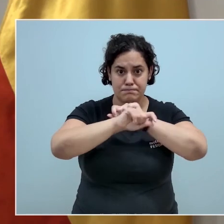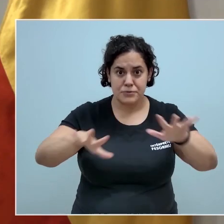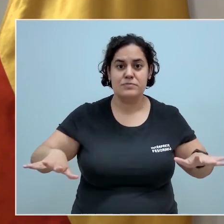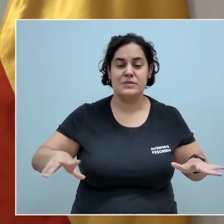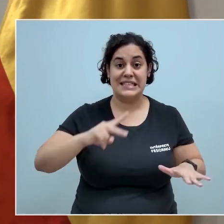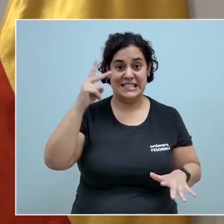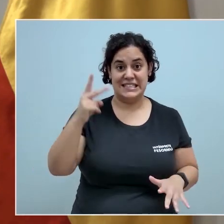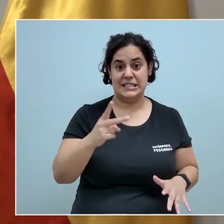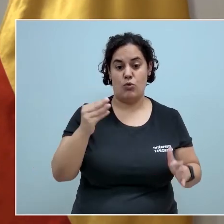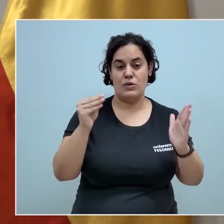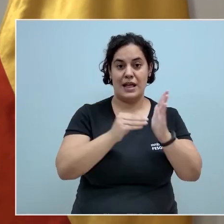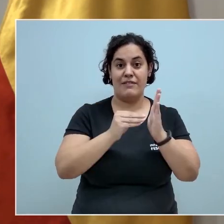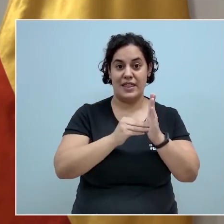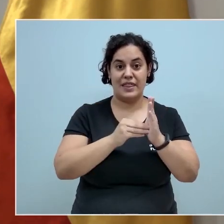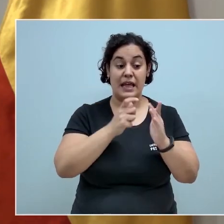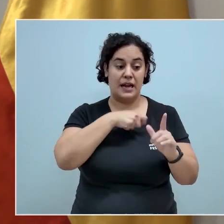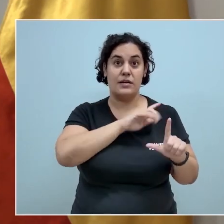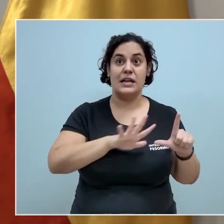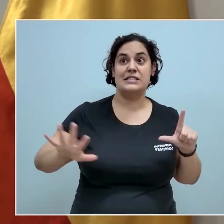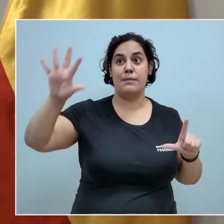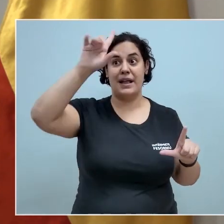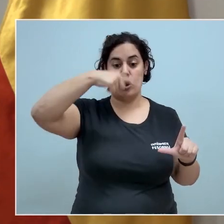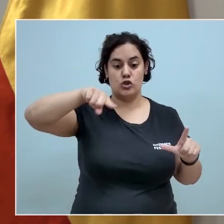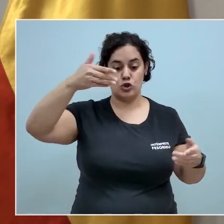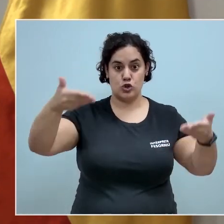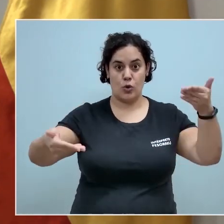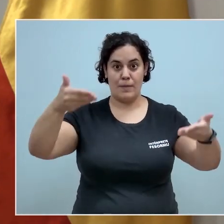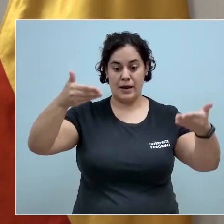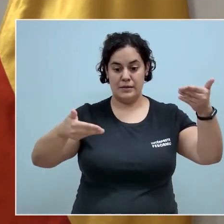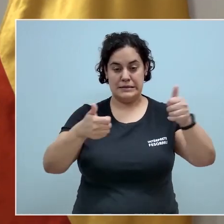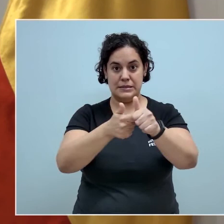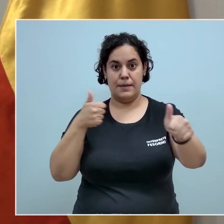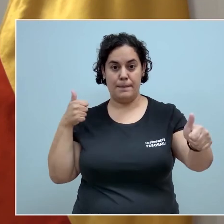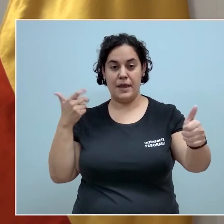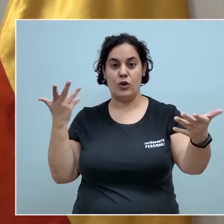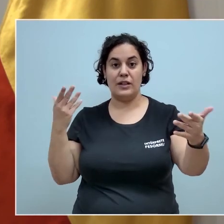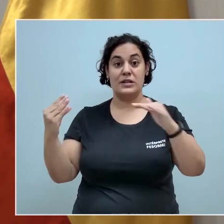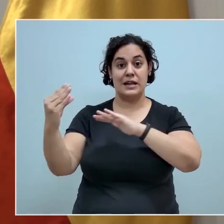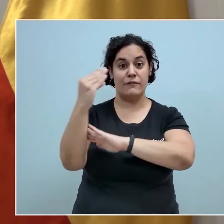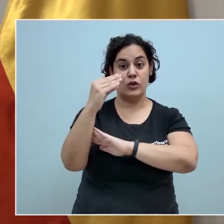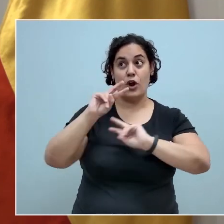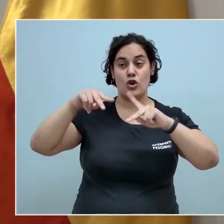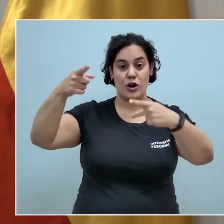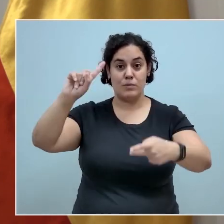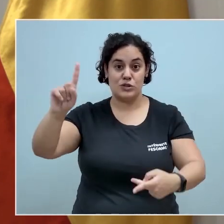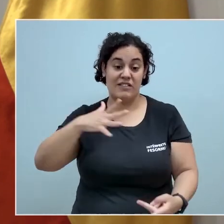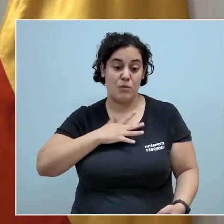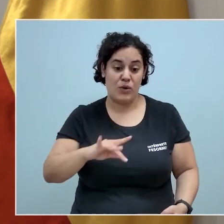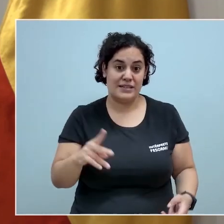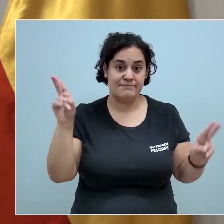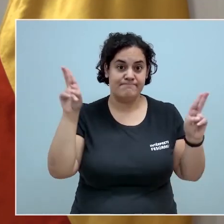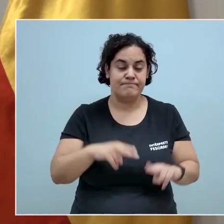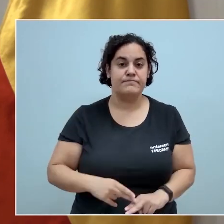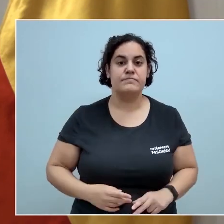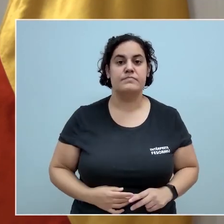que el resto de España, pues podemos ver dificultades en un momento en el que probablemente ya no exista ese fondo no reembolsable. Con lo